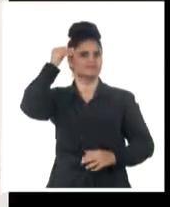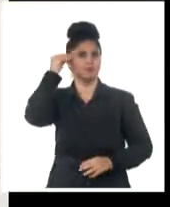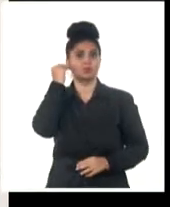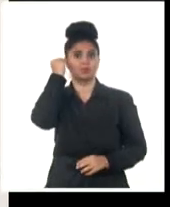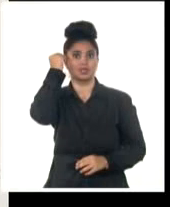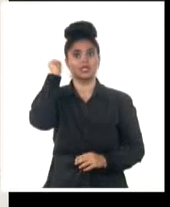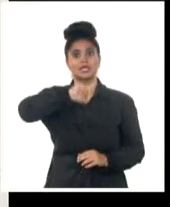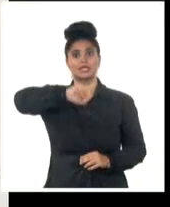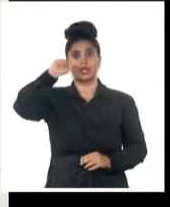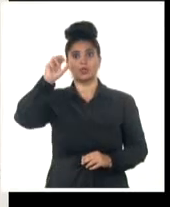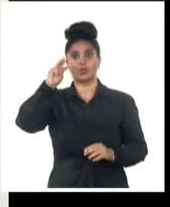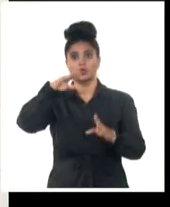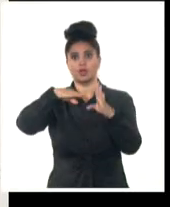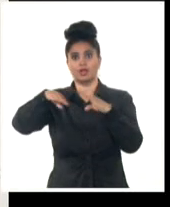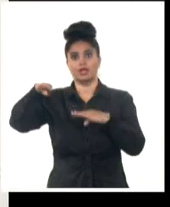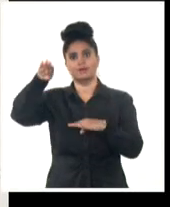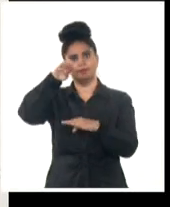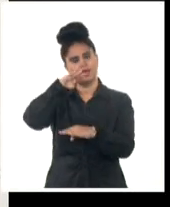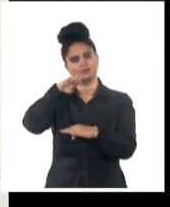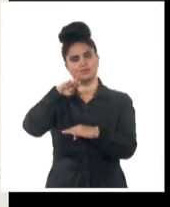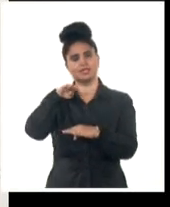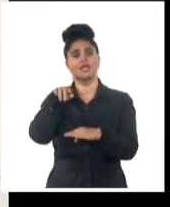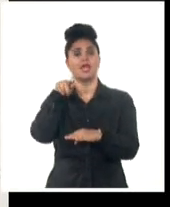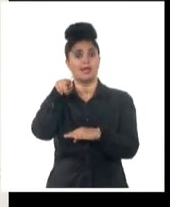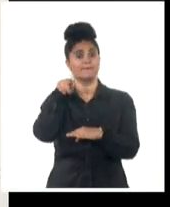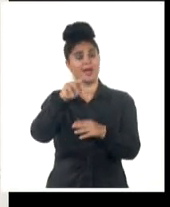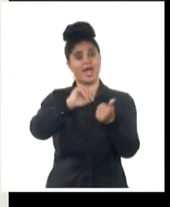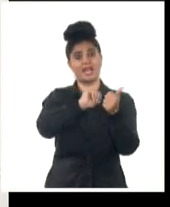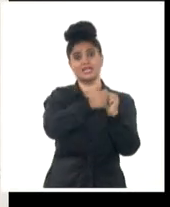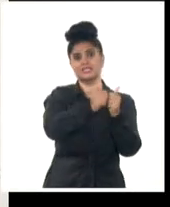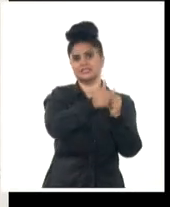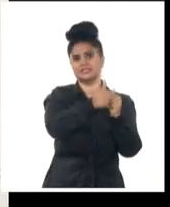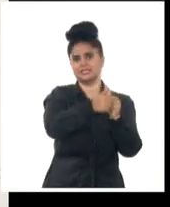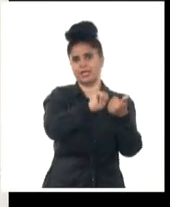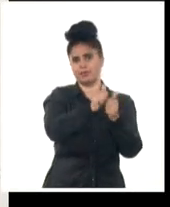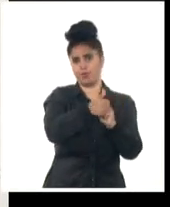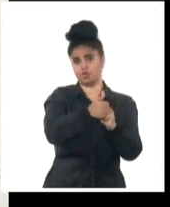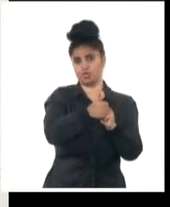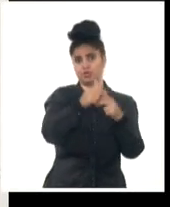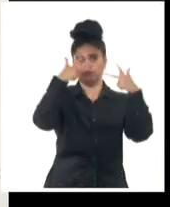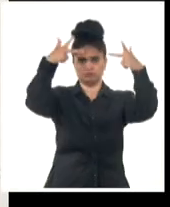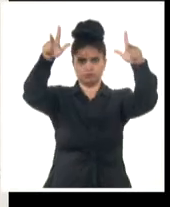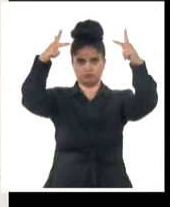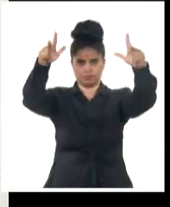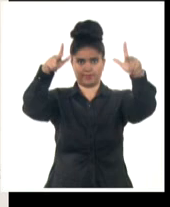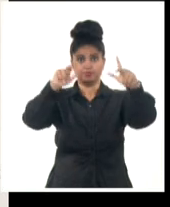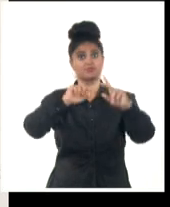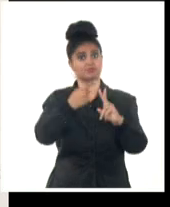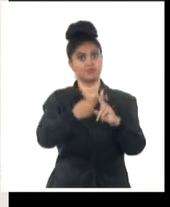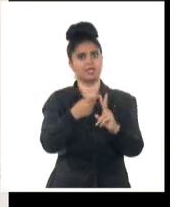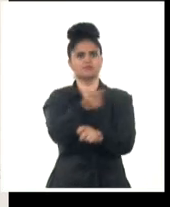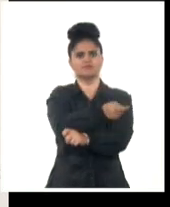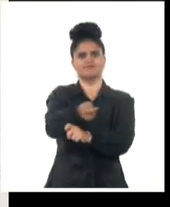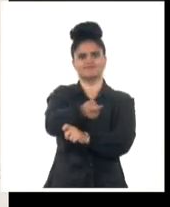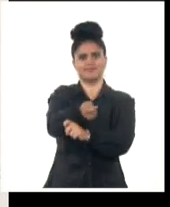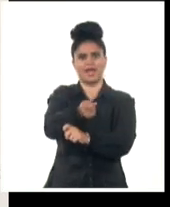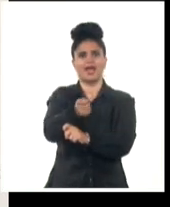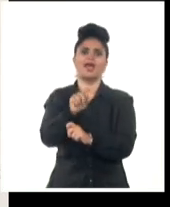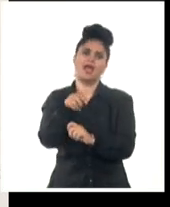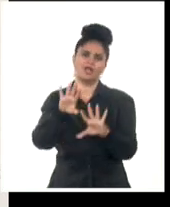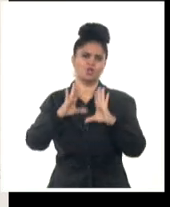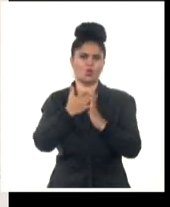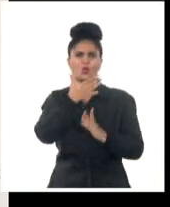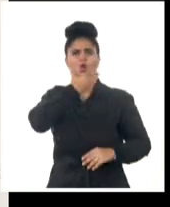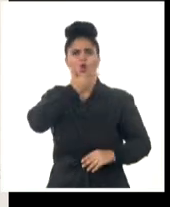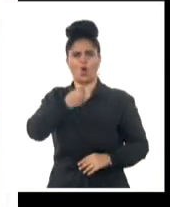graduó de máster del entrenamiento deportivo para la alta competencia, para de esa forma también contribuir a la formación de nuevas